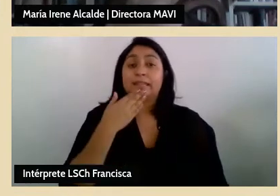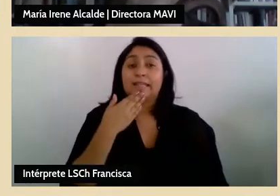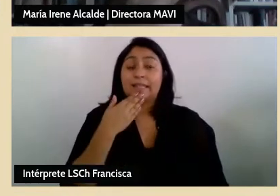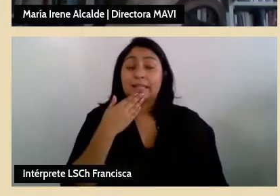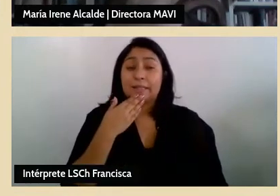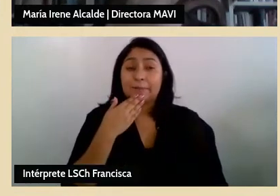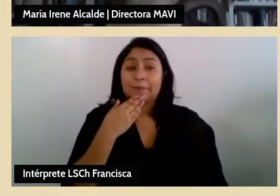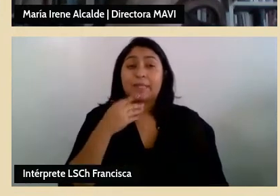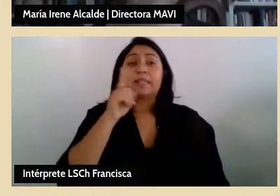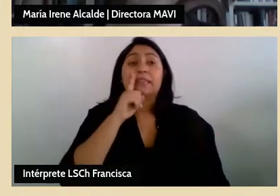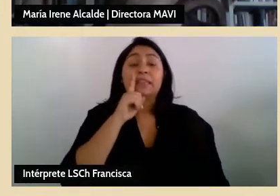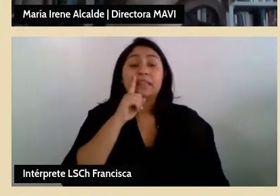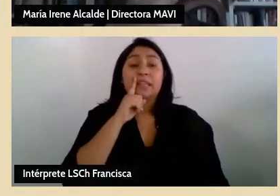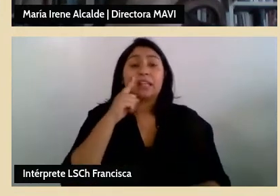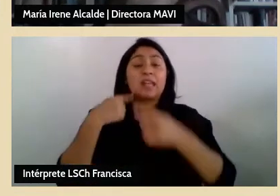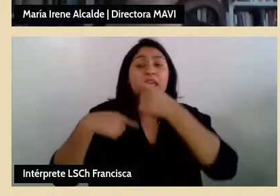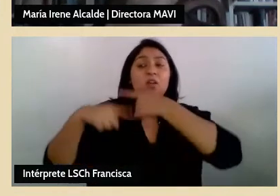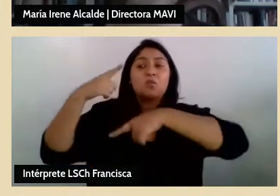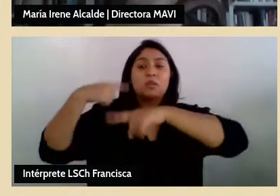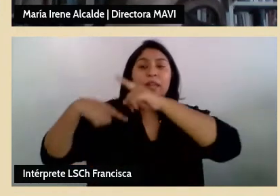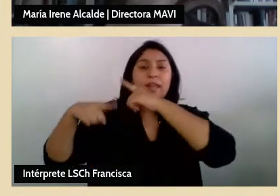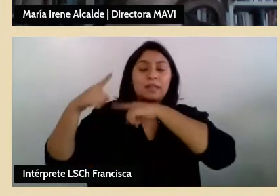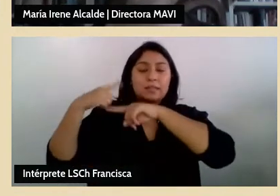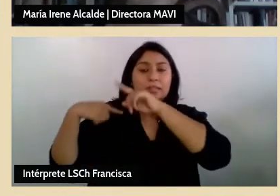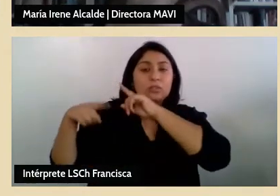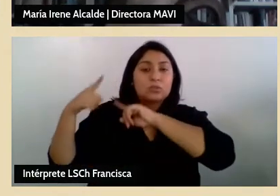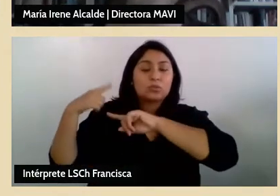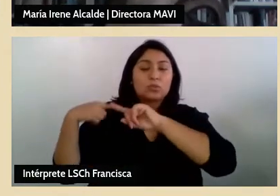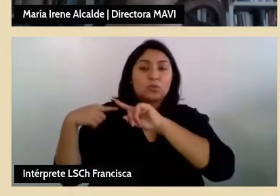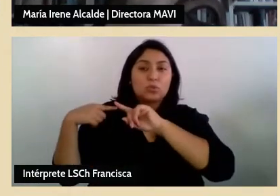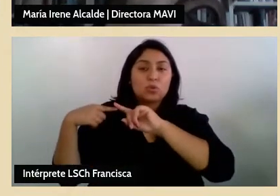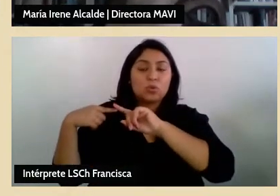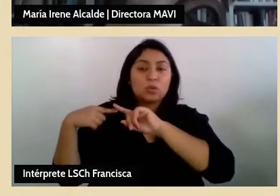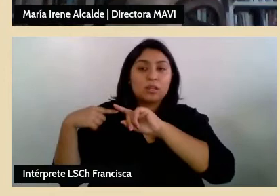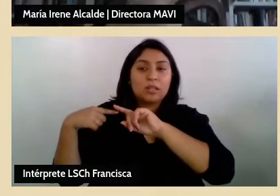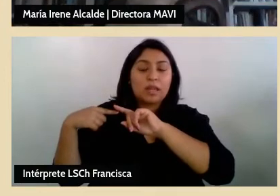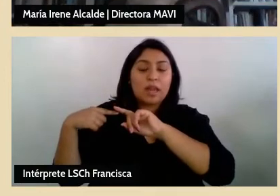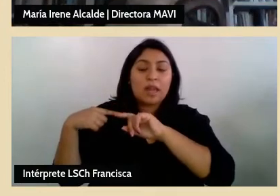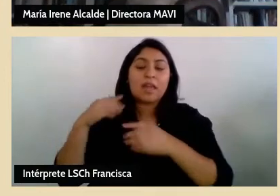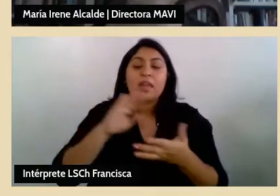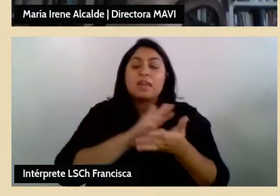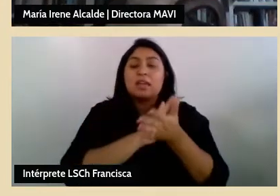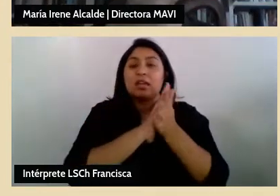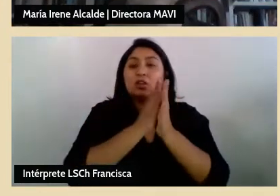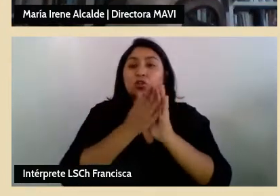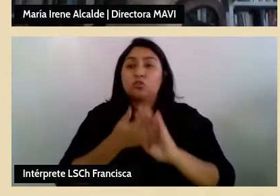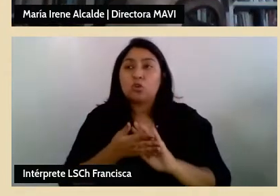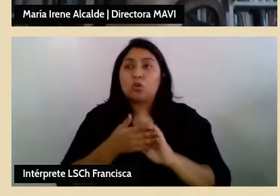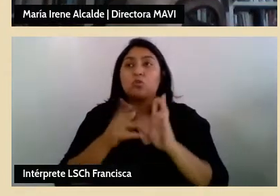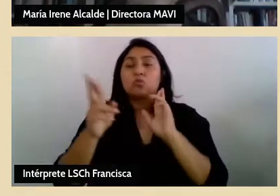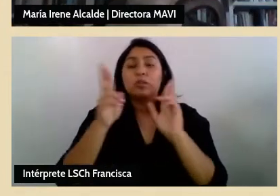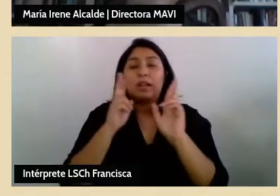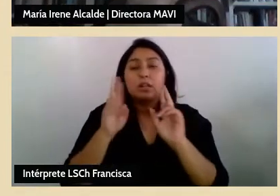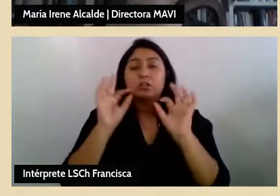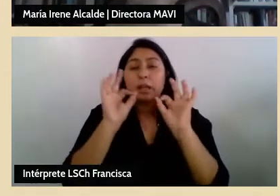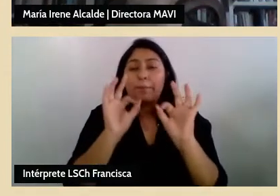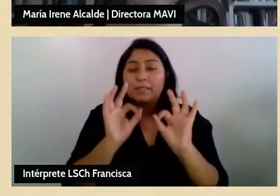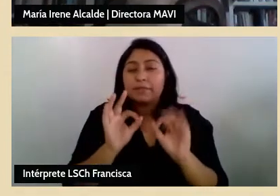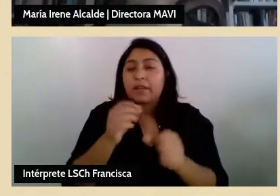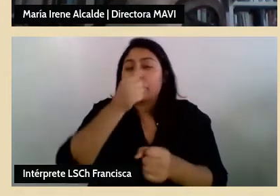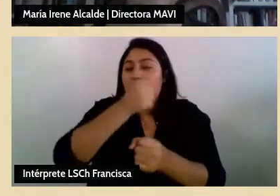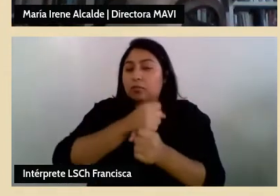una trayectoria en base a todo lo que tiene que ver, una relación específicamente con el